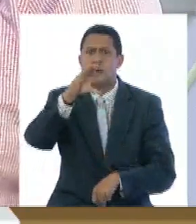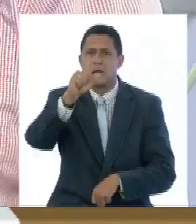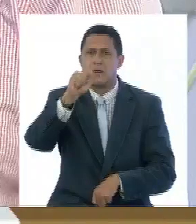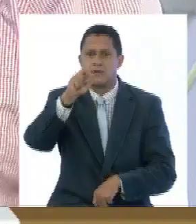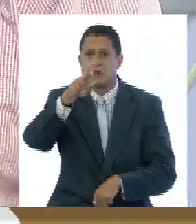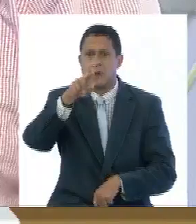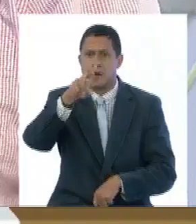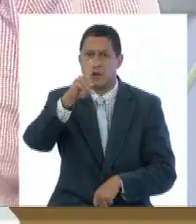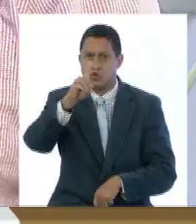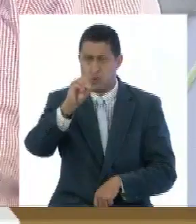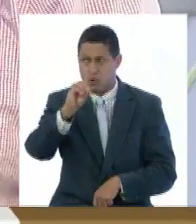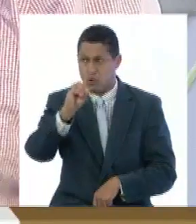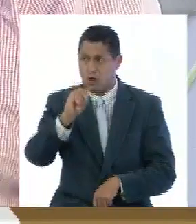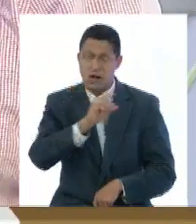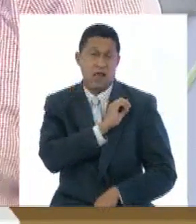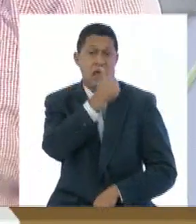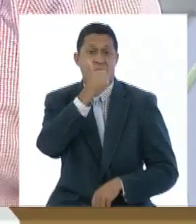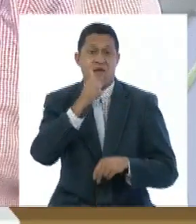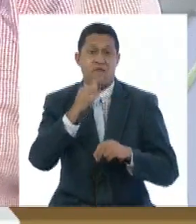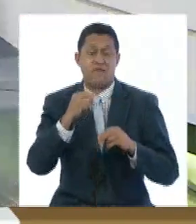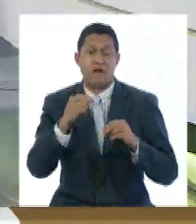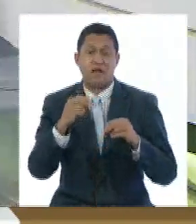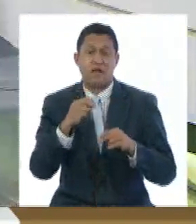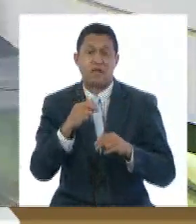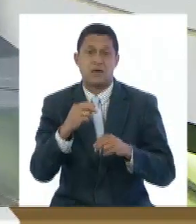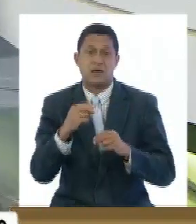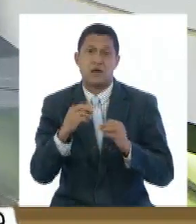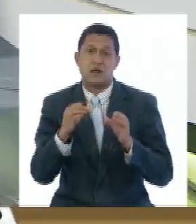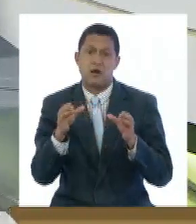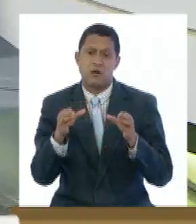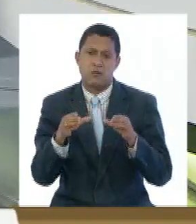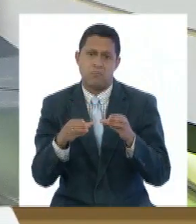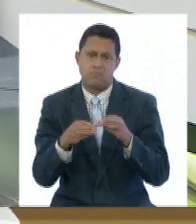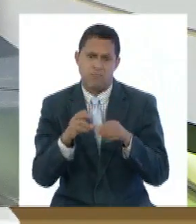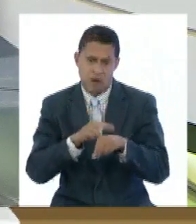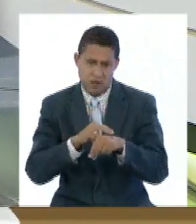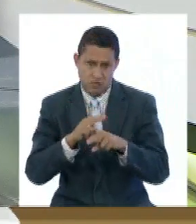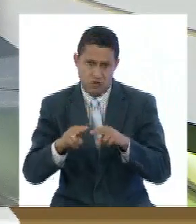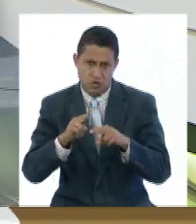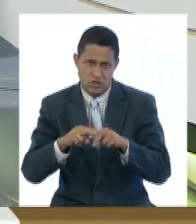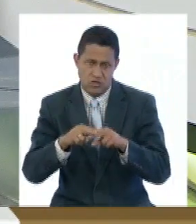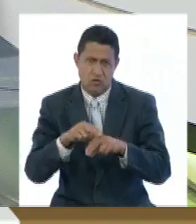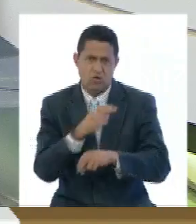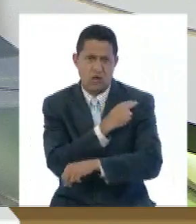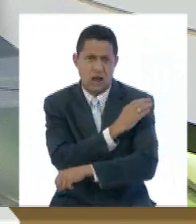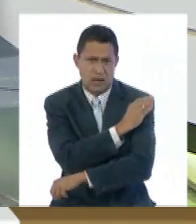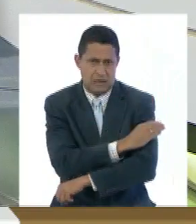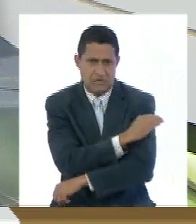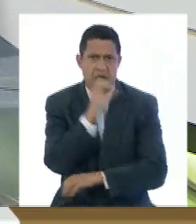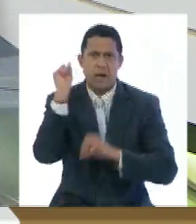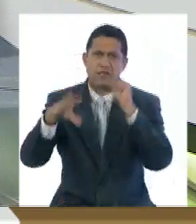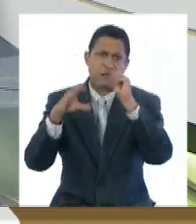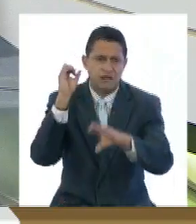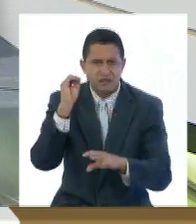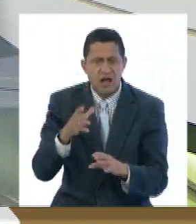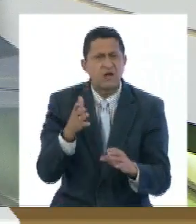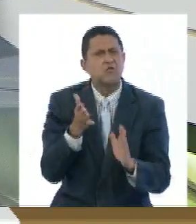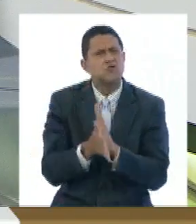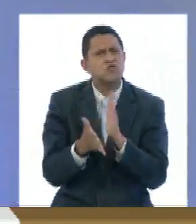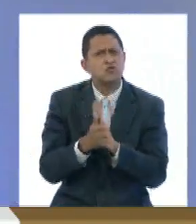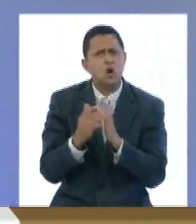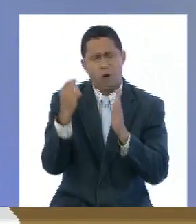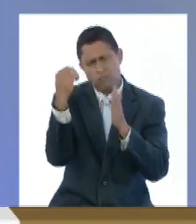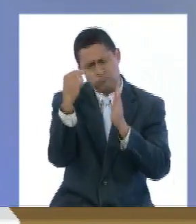Montiel, pediatra y jefe de la unidad de pediatría del Centro Médico Docente La Trinidad. Estamos hablando sobre los esquemas